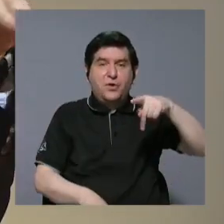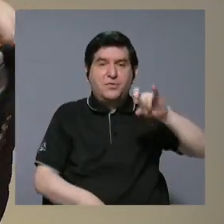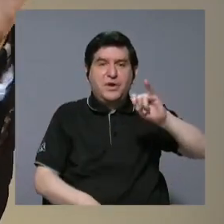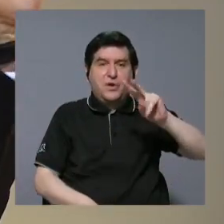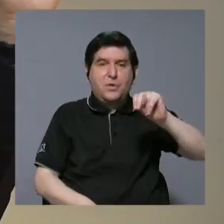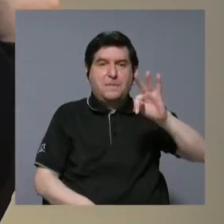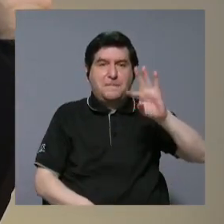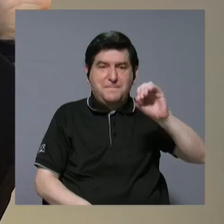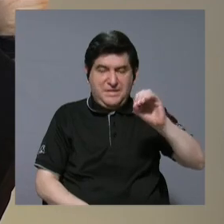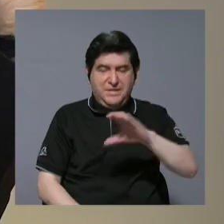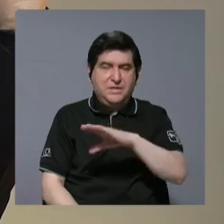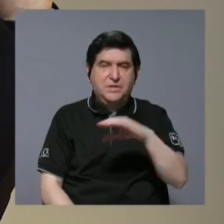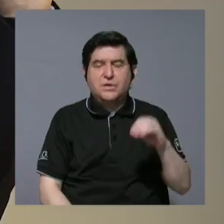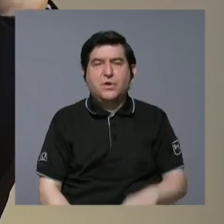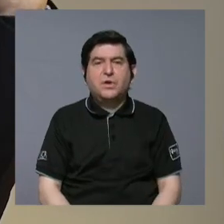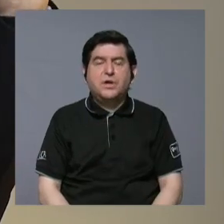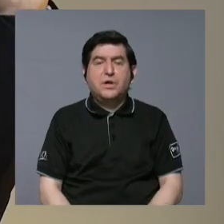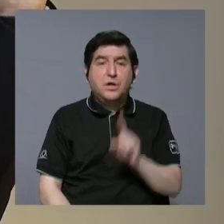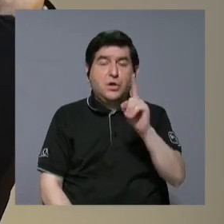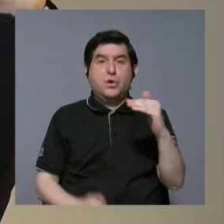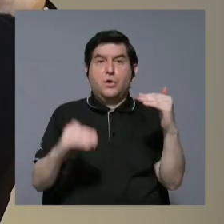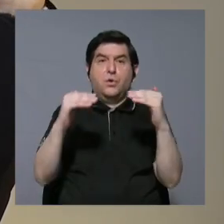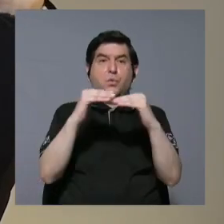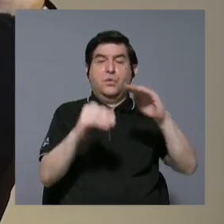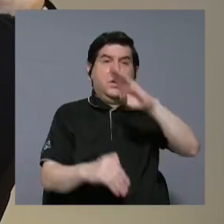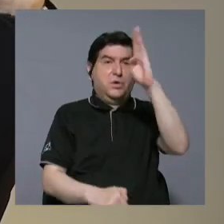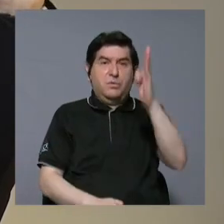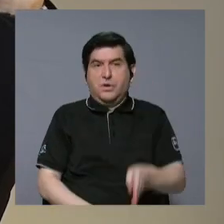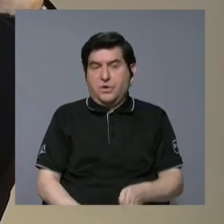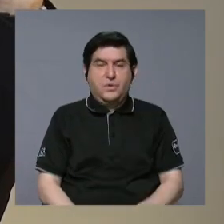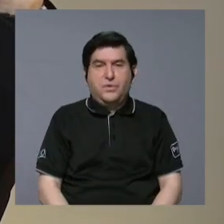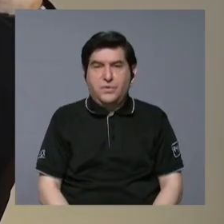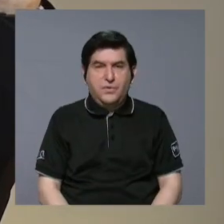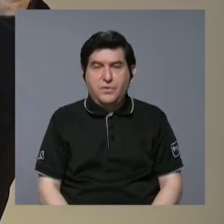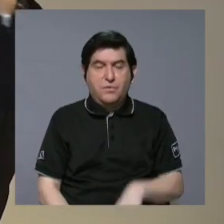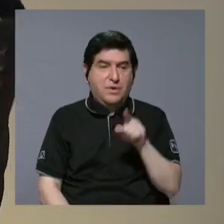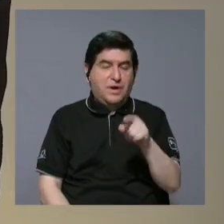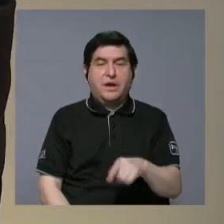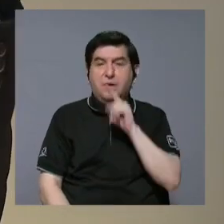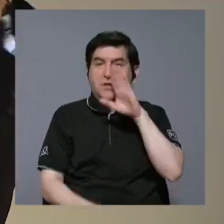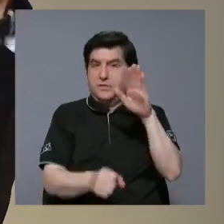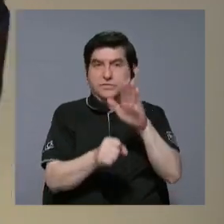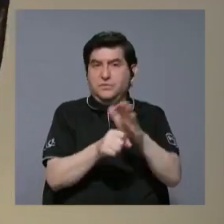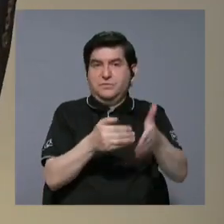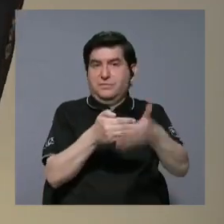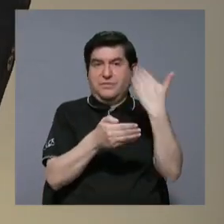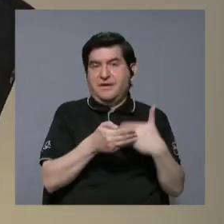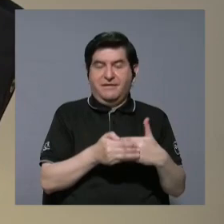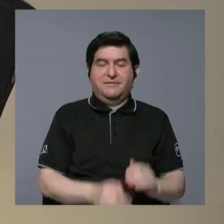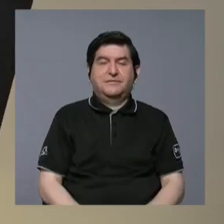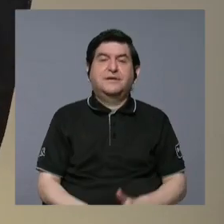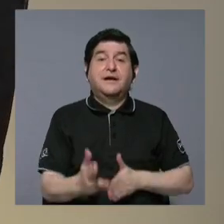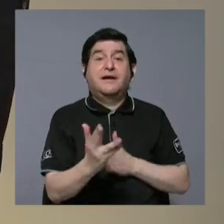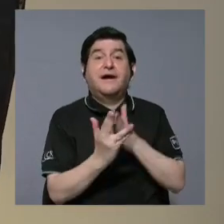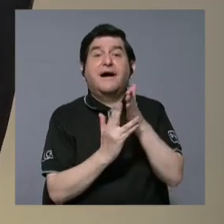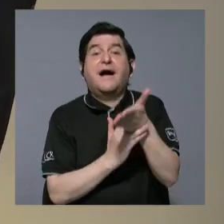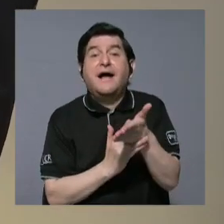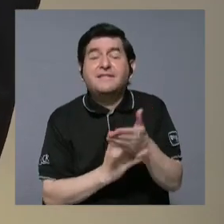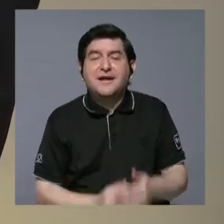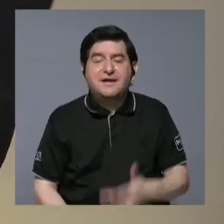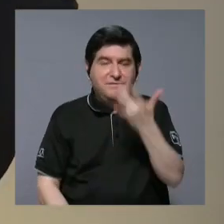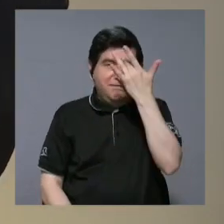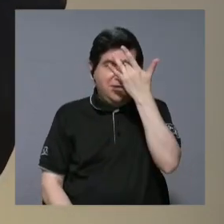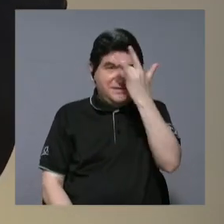cómo alcanzaron un nivel que nunca habían alcanzado a través de una